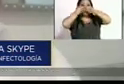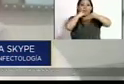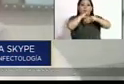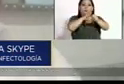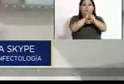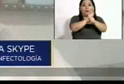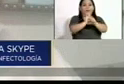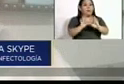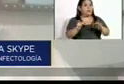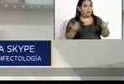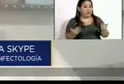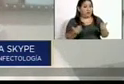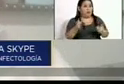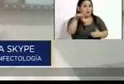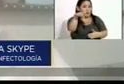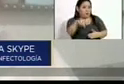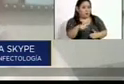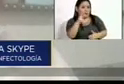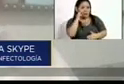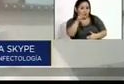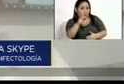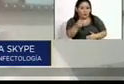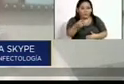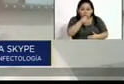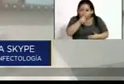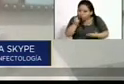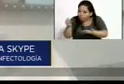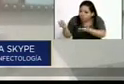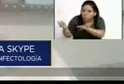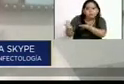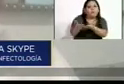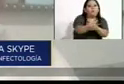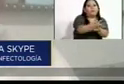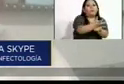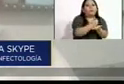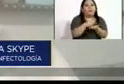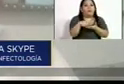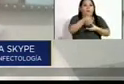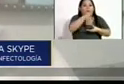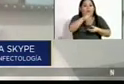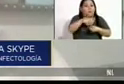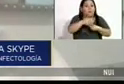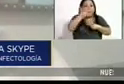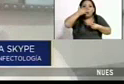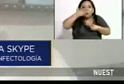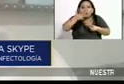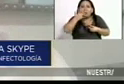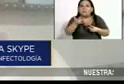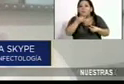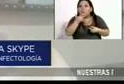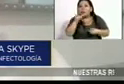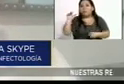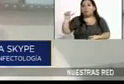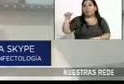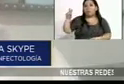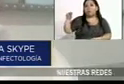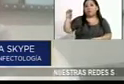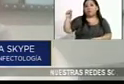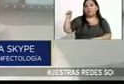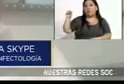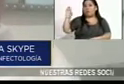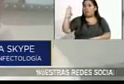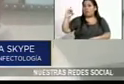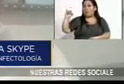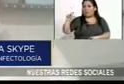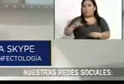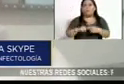manera pues que en estos momentos se está recabando ya muchos datos en los cuales hay pérdida del olfato que se llama anosmia, y a la